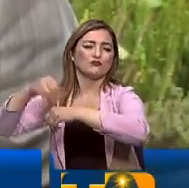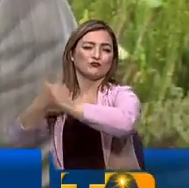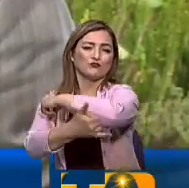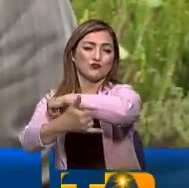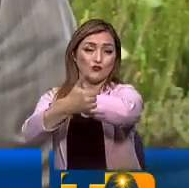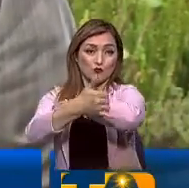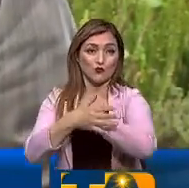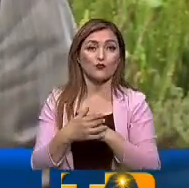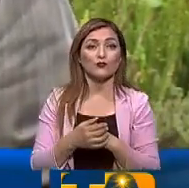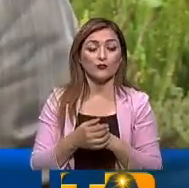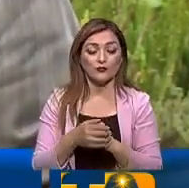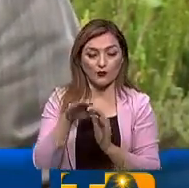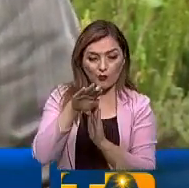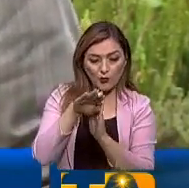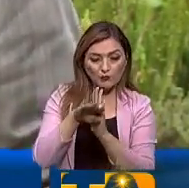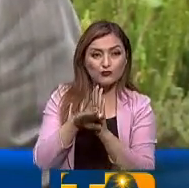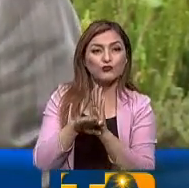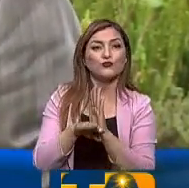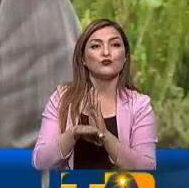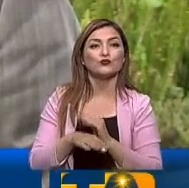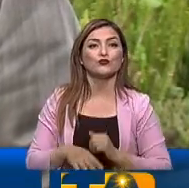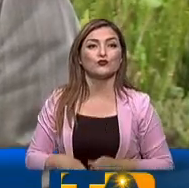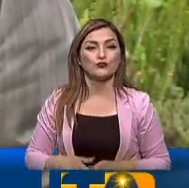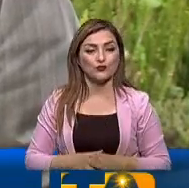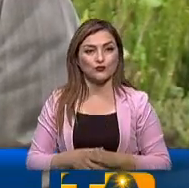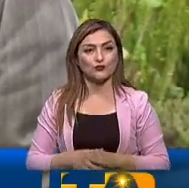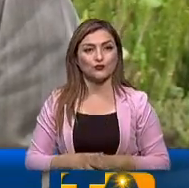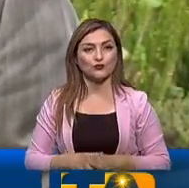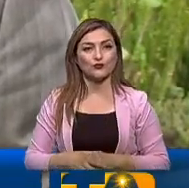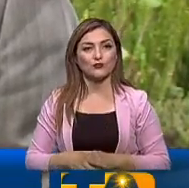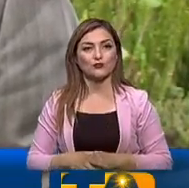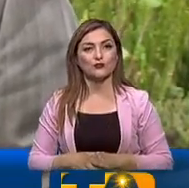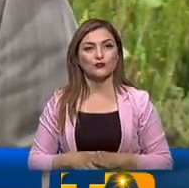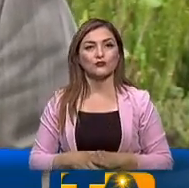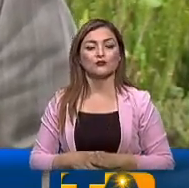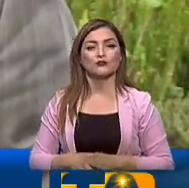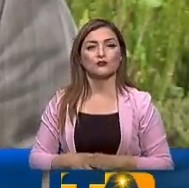recursos de esta Agencia de Regulación y Control Fito y Zoosanitario.